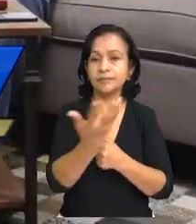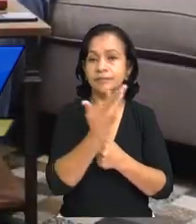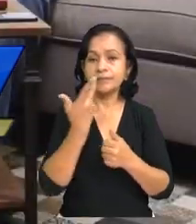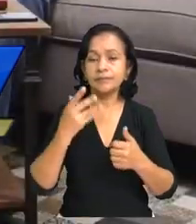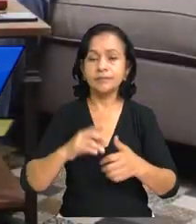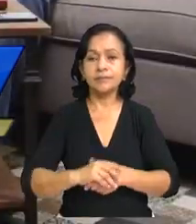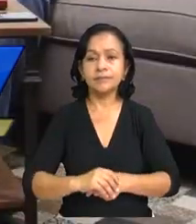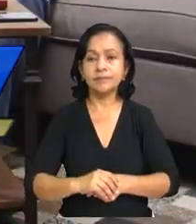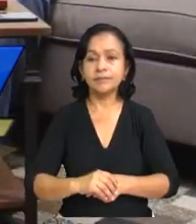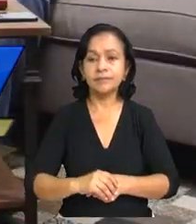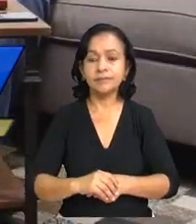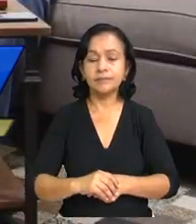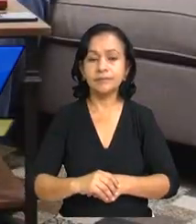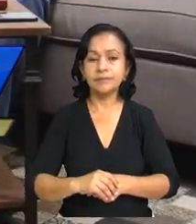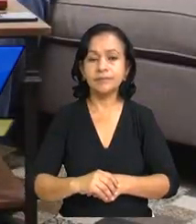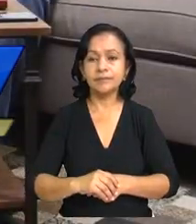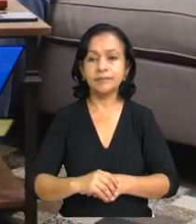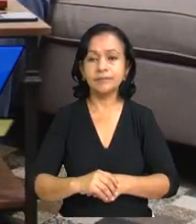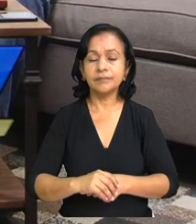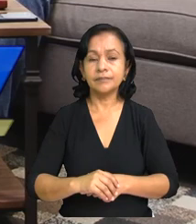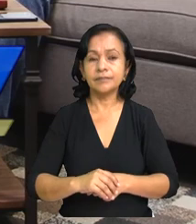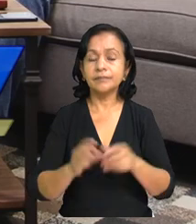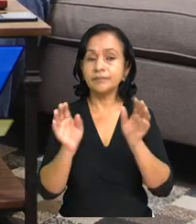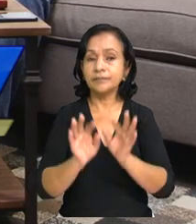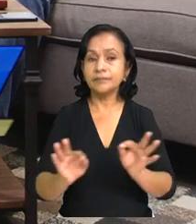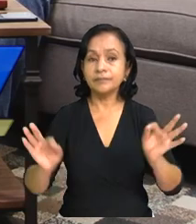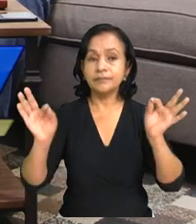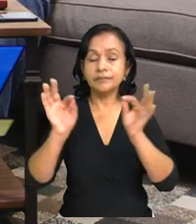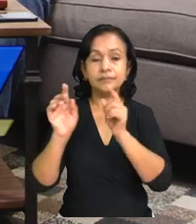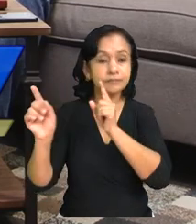Sí, el principal mensaje es que